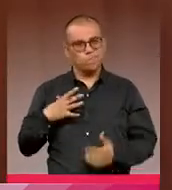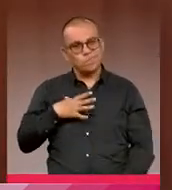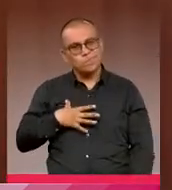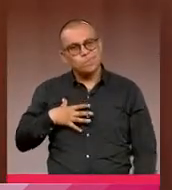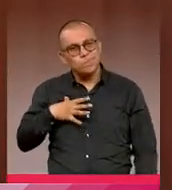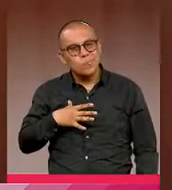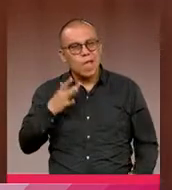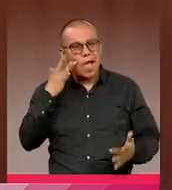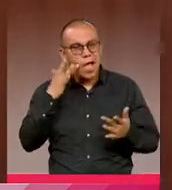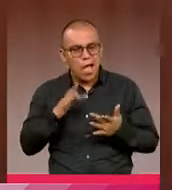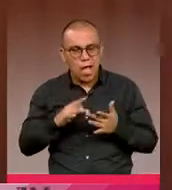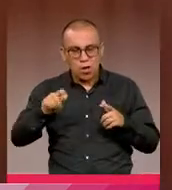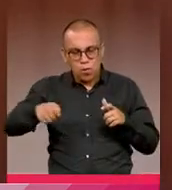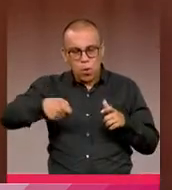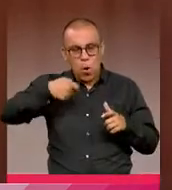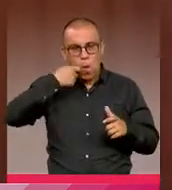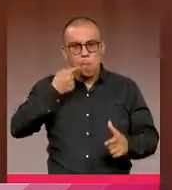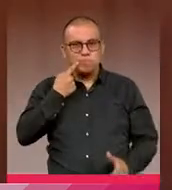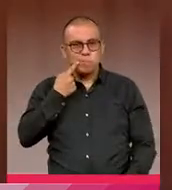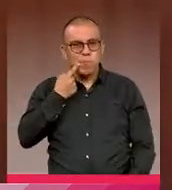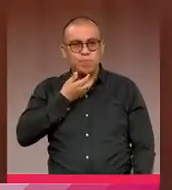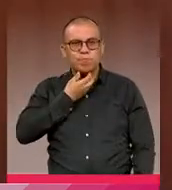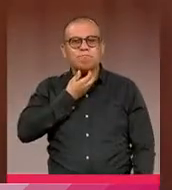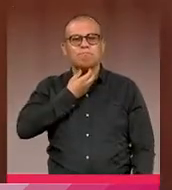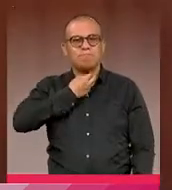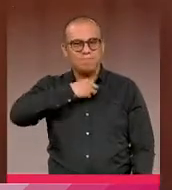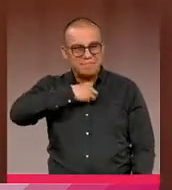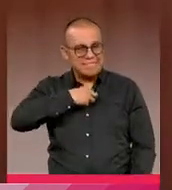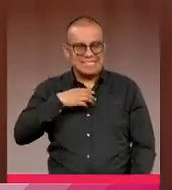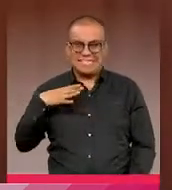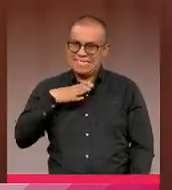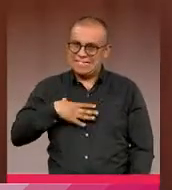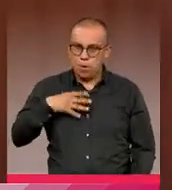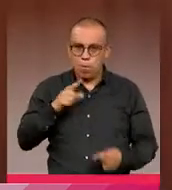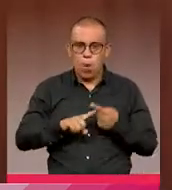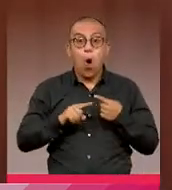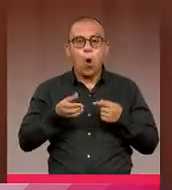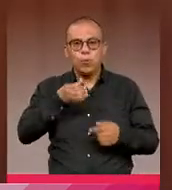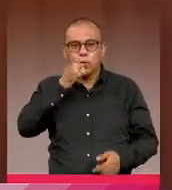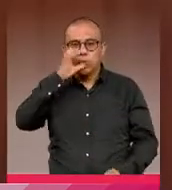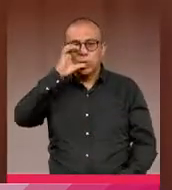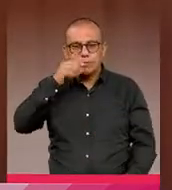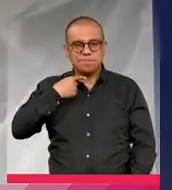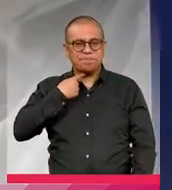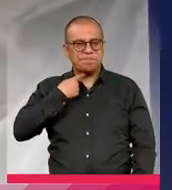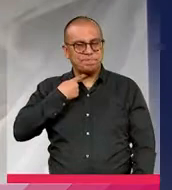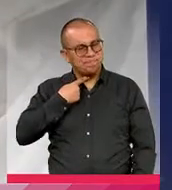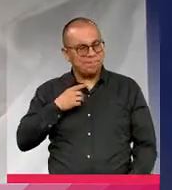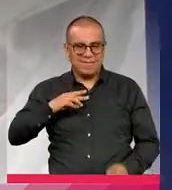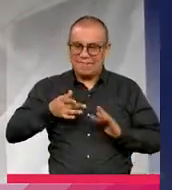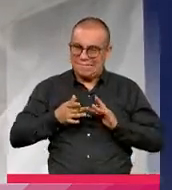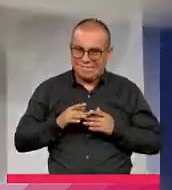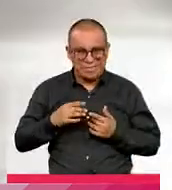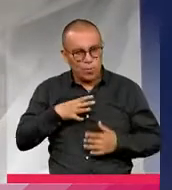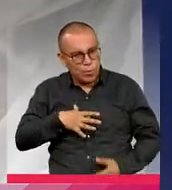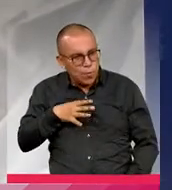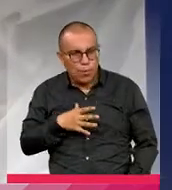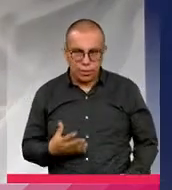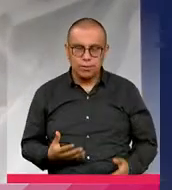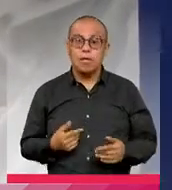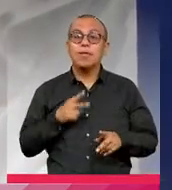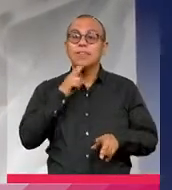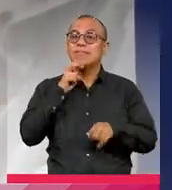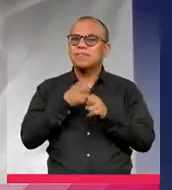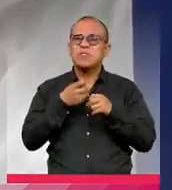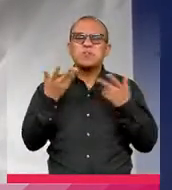poder deglutir, para poder tomar y para poder procesar ciertos alimentos. También pueden presentar dificultades